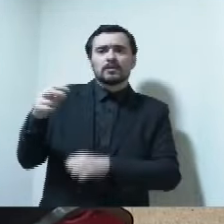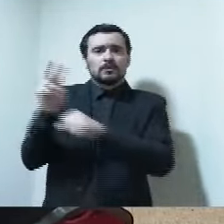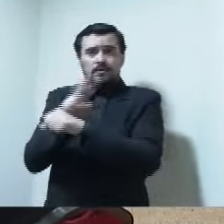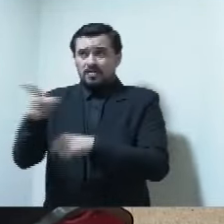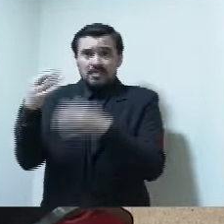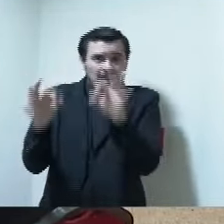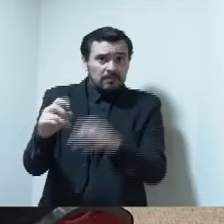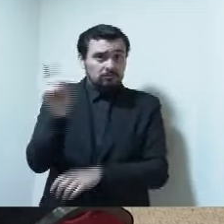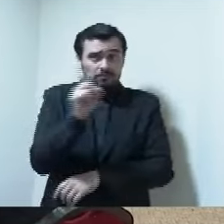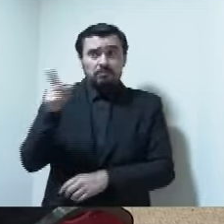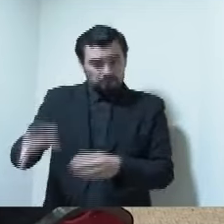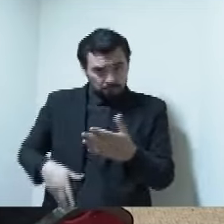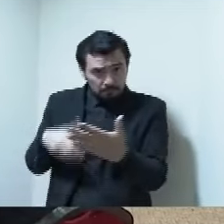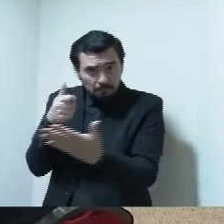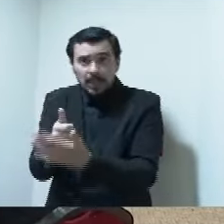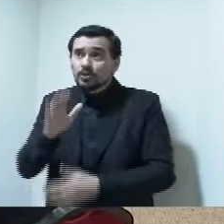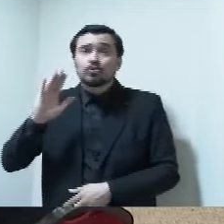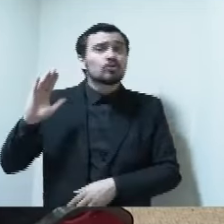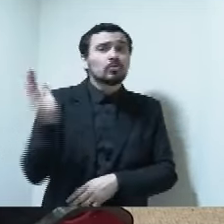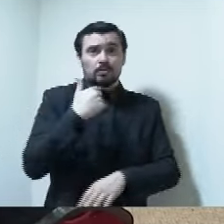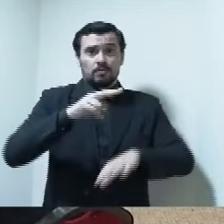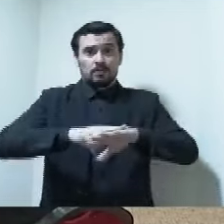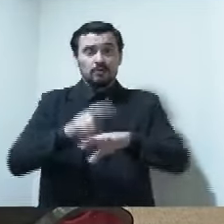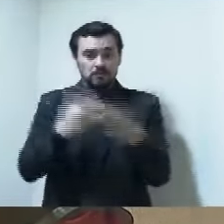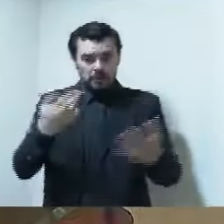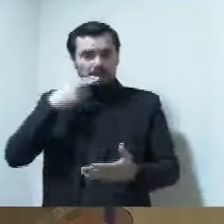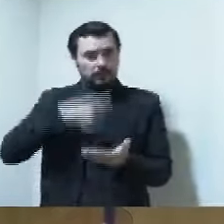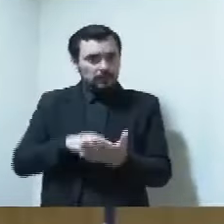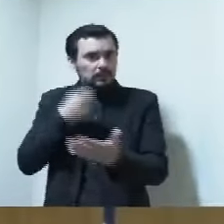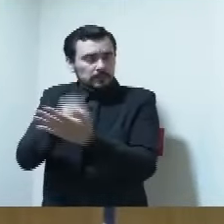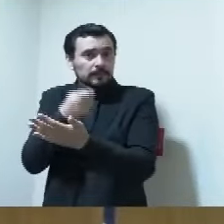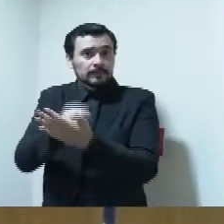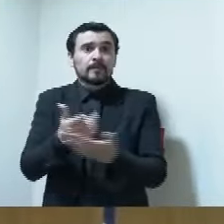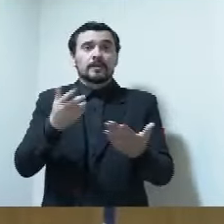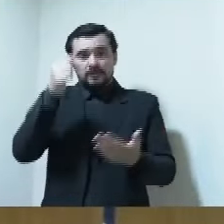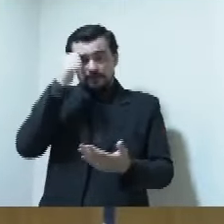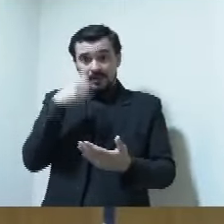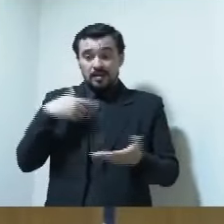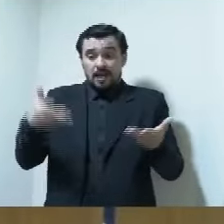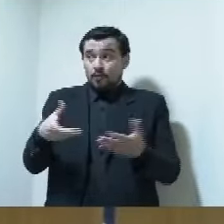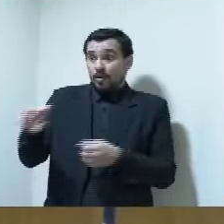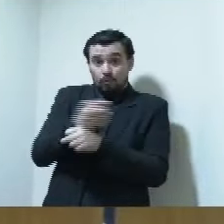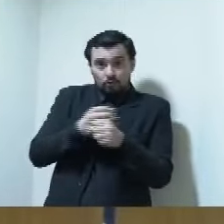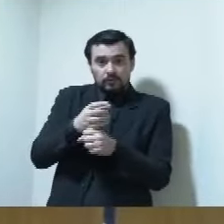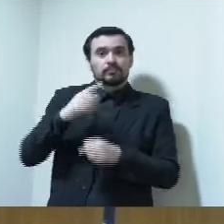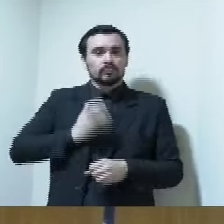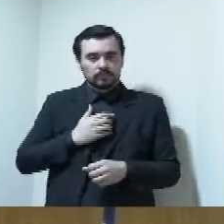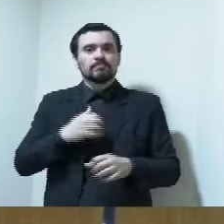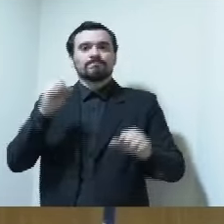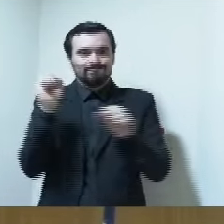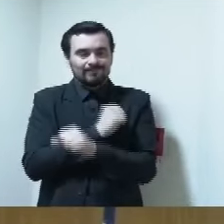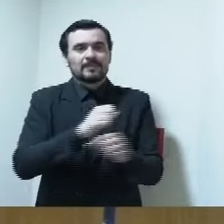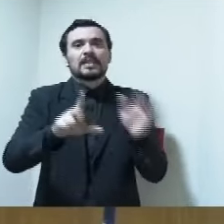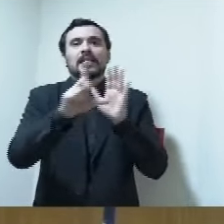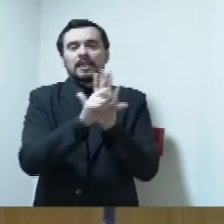gratis. La pagamos entre todos los paraguayos con nuestros impuestos. Con la ayuda de este Congreso logramos aprobar esta ley que